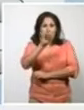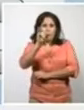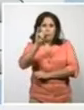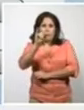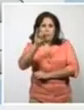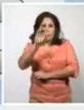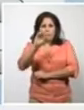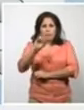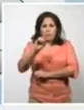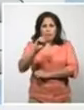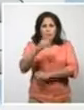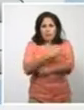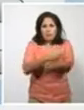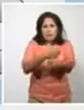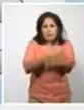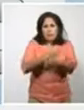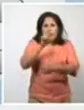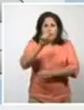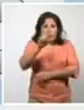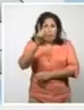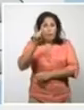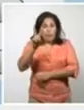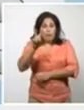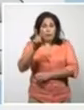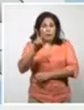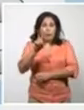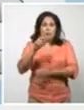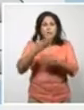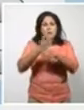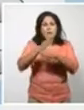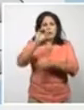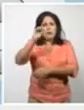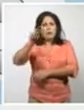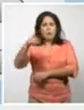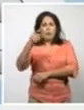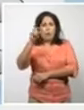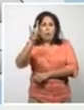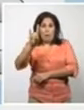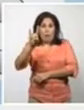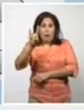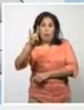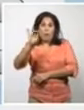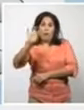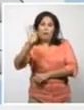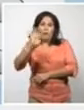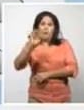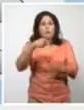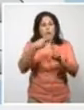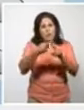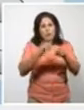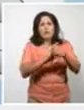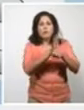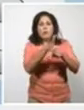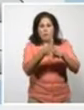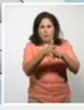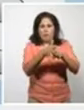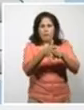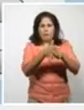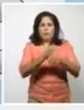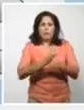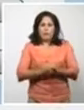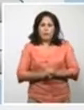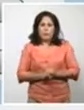2.460, 22 muestras, o sea, el 0,9%, resultaron positivas al